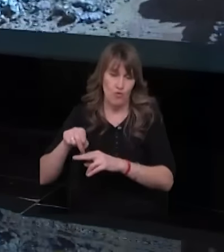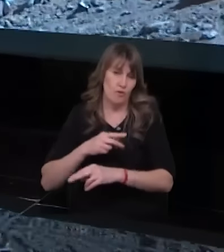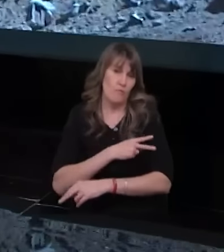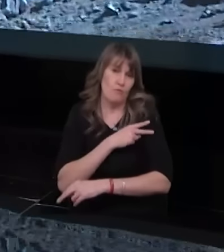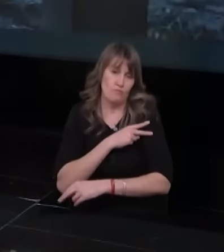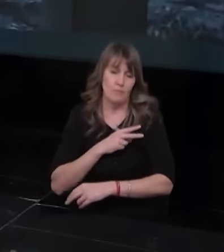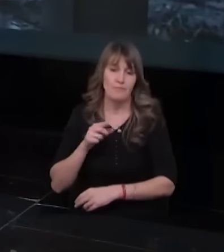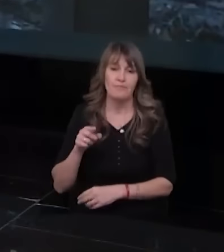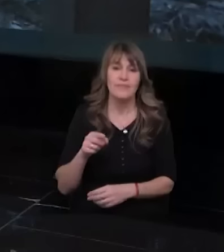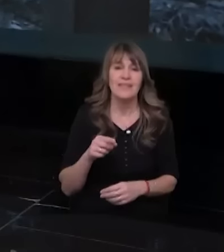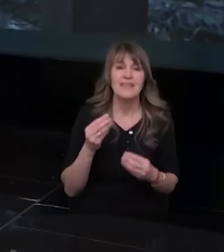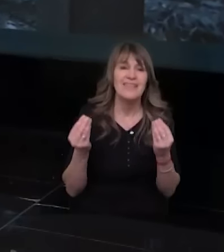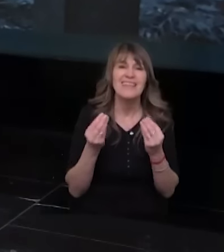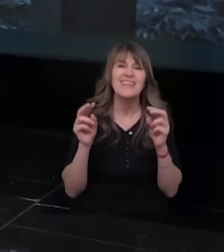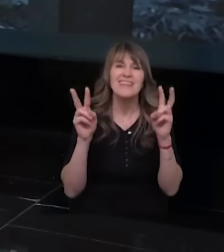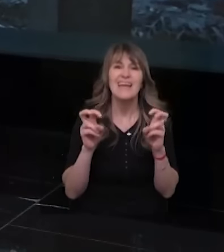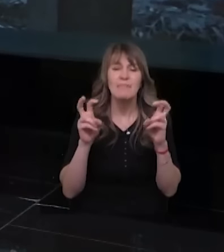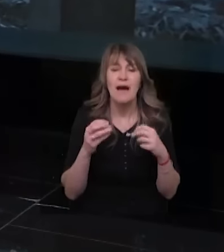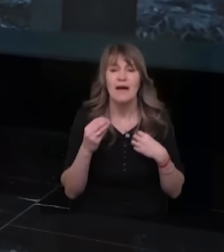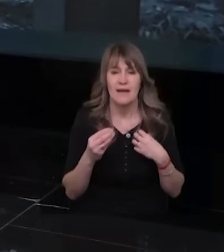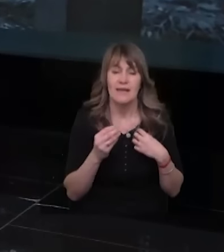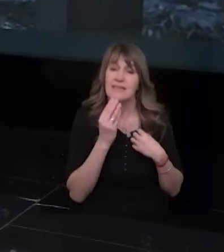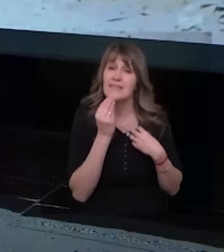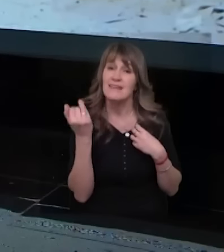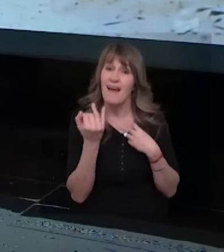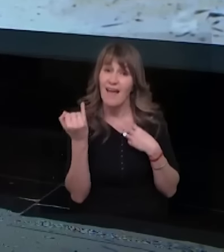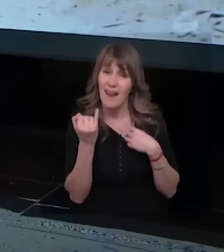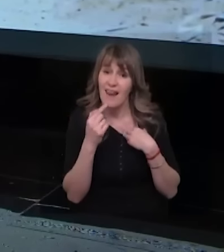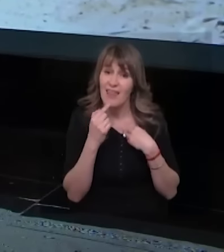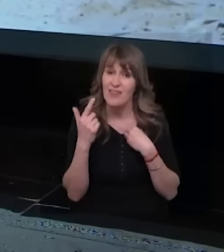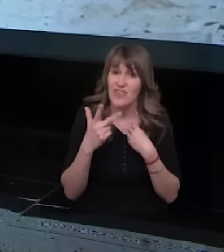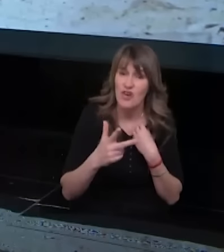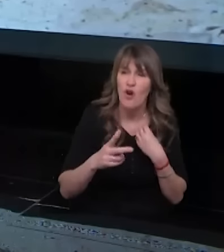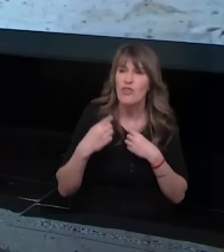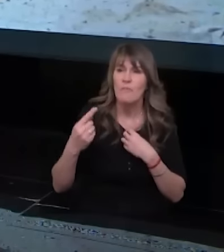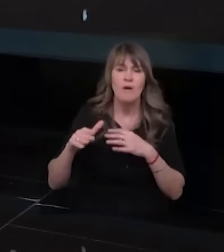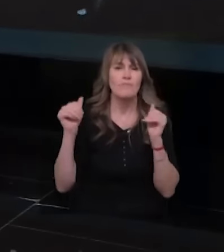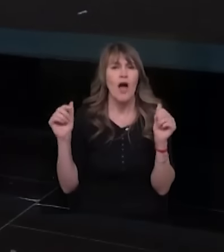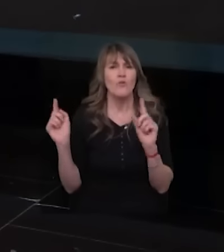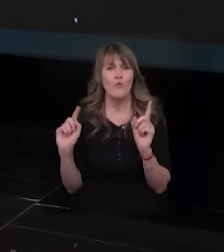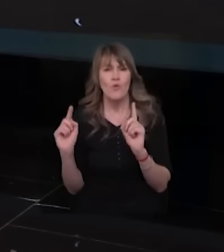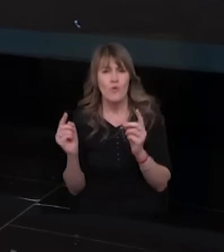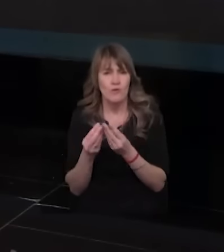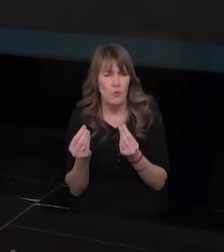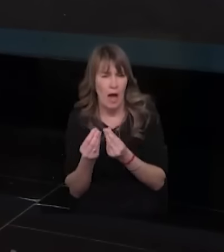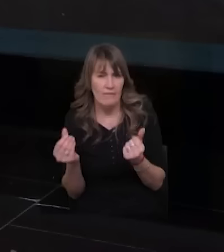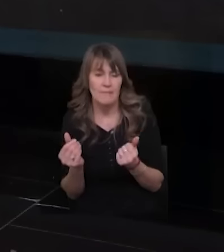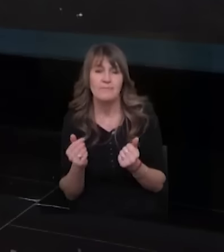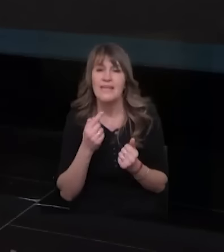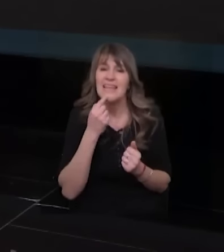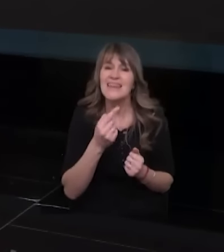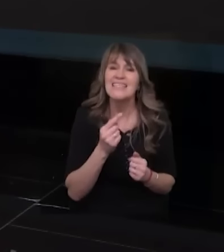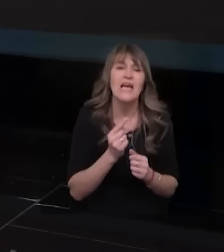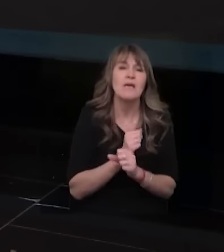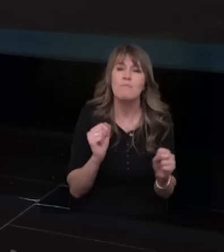discrepancia lo dio el portavoz del ejército israelí aunque después trataron de desmentirlo o matizar sus opiniones Daniel agari quien dijo que será